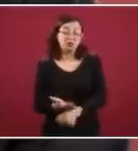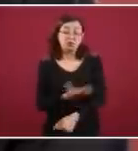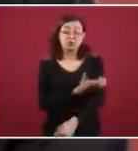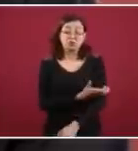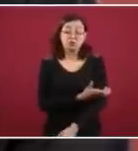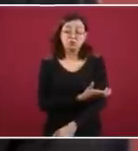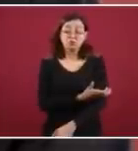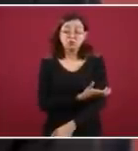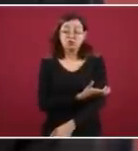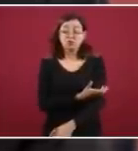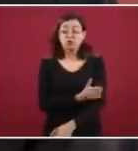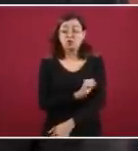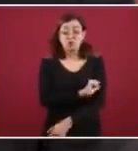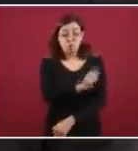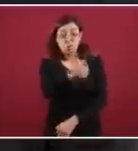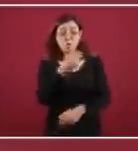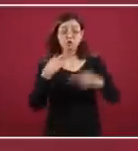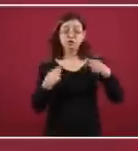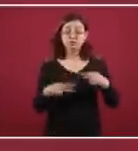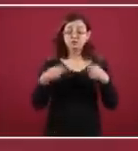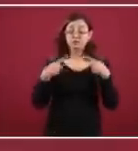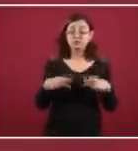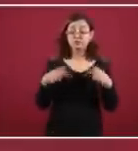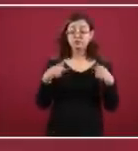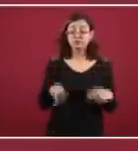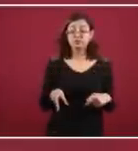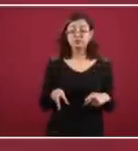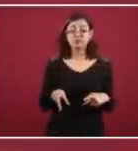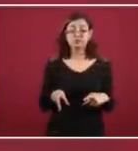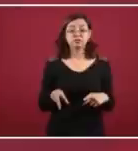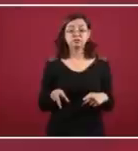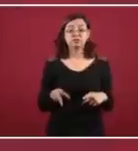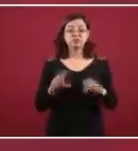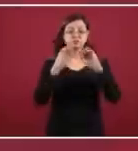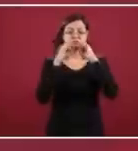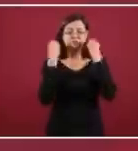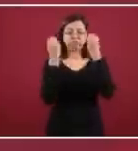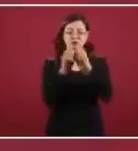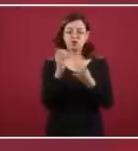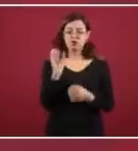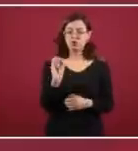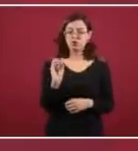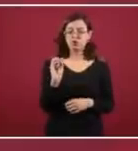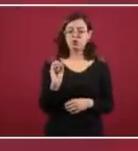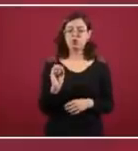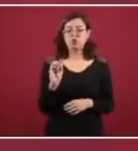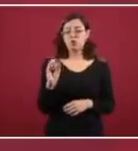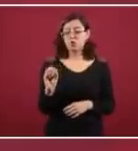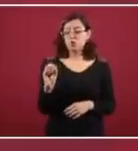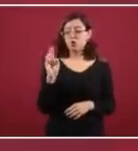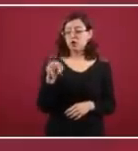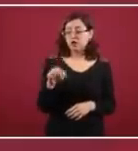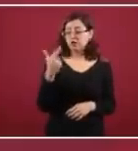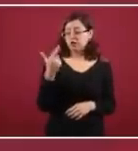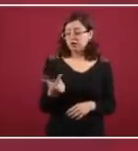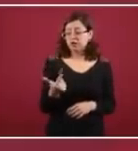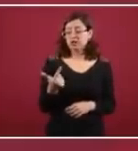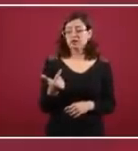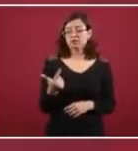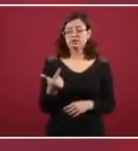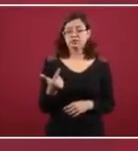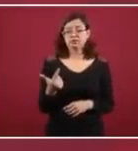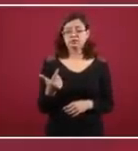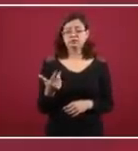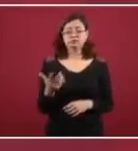a personas de las organizaciones de la llamada sociedad civil